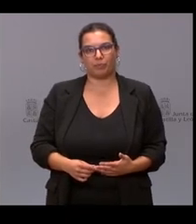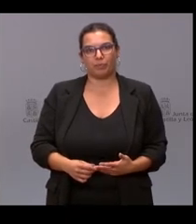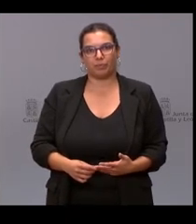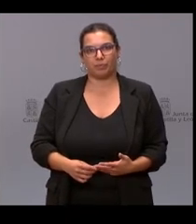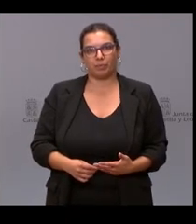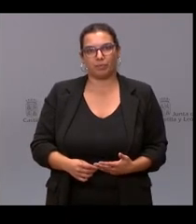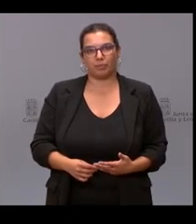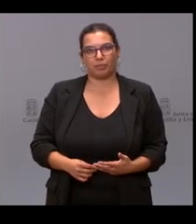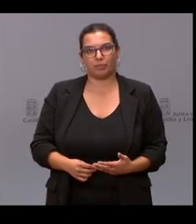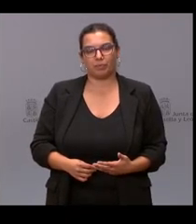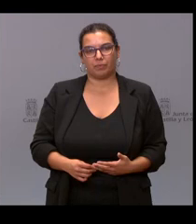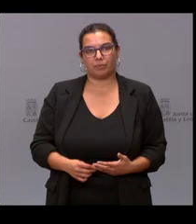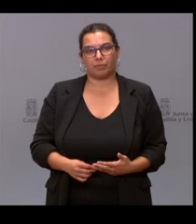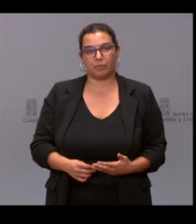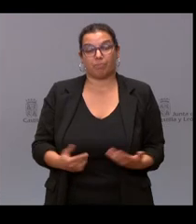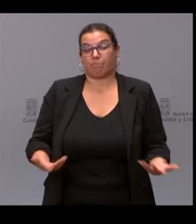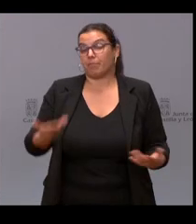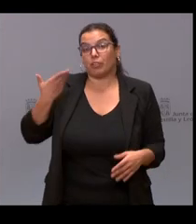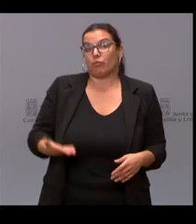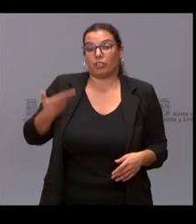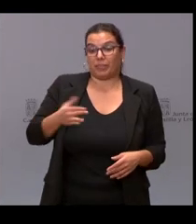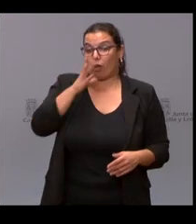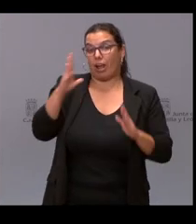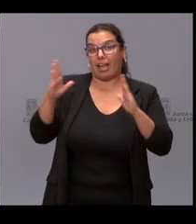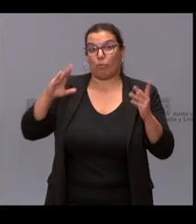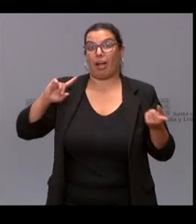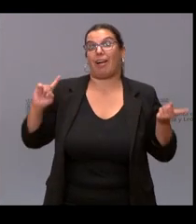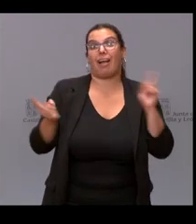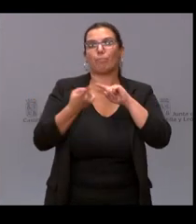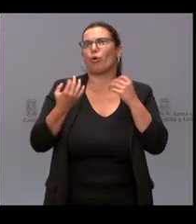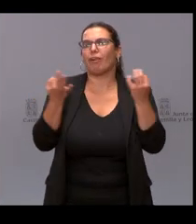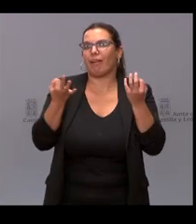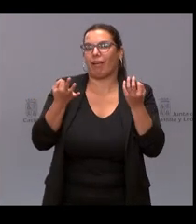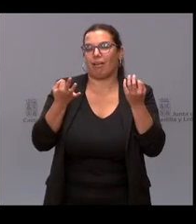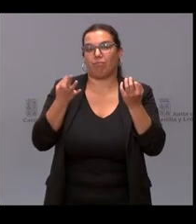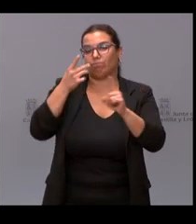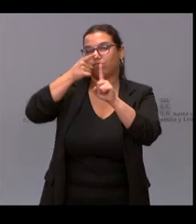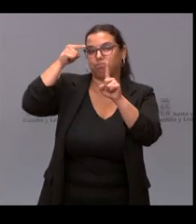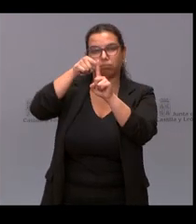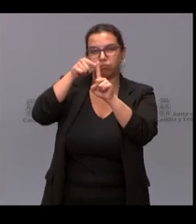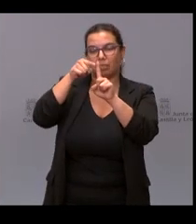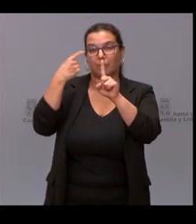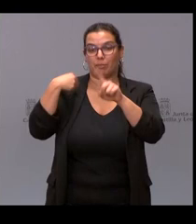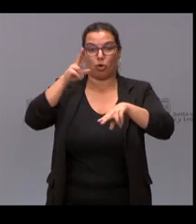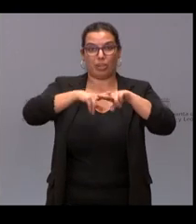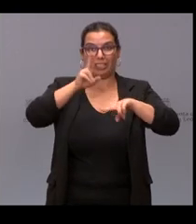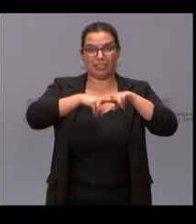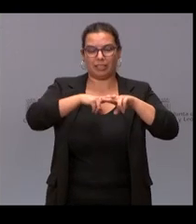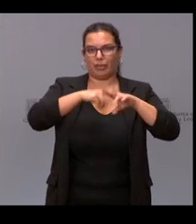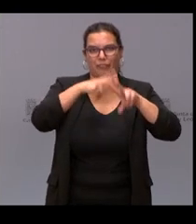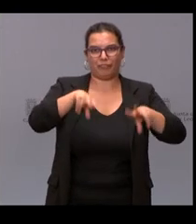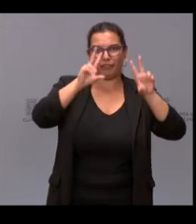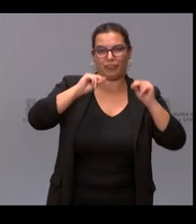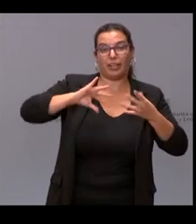and digitalization. Y el fundamento de este cambio de paradigma reside en la descarbonización, en la digitalización y